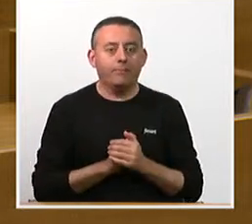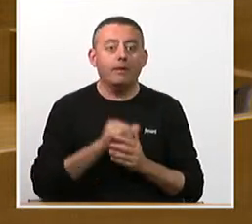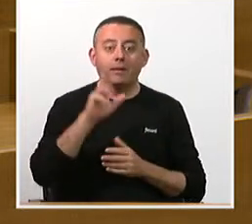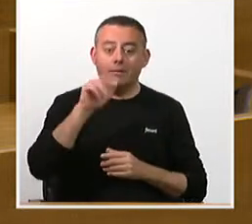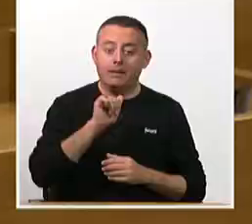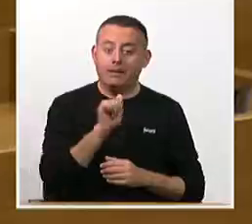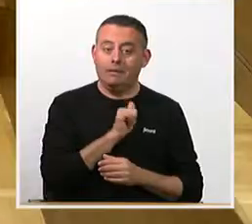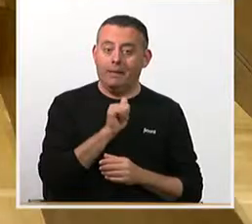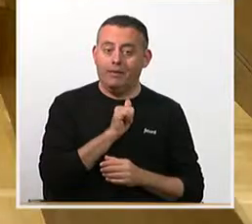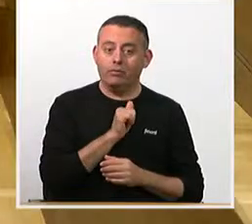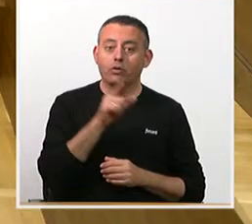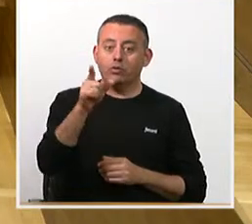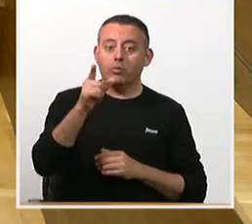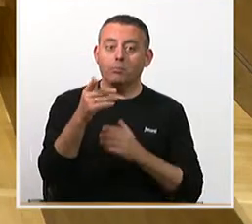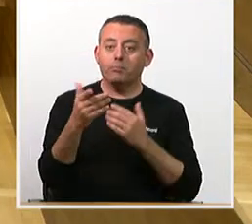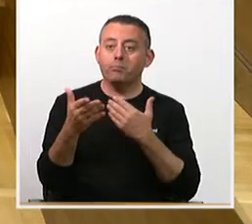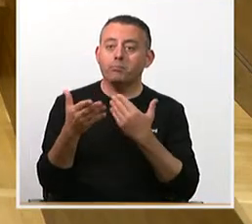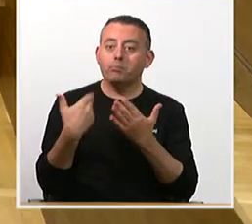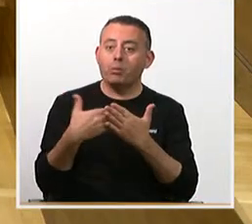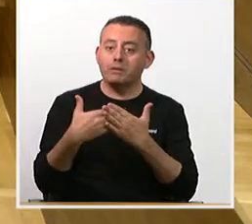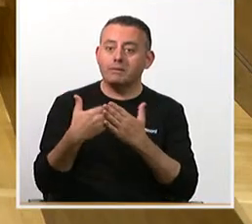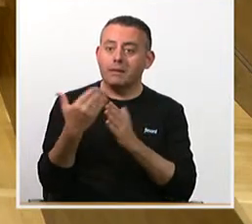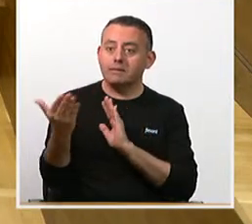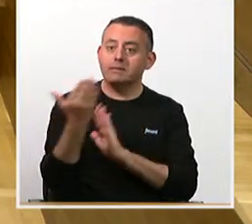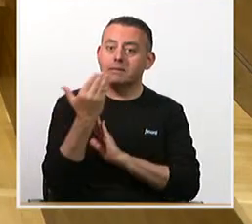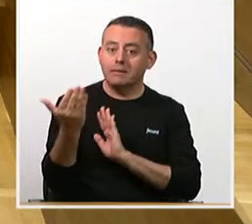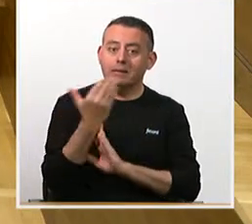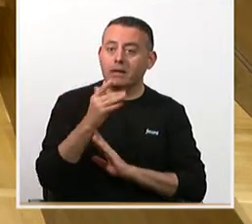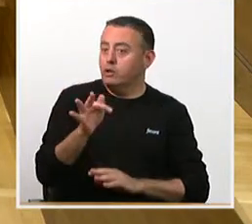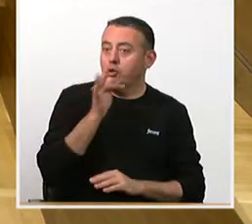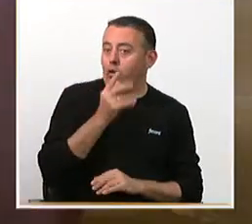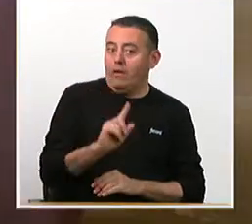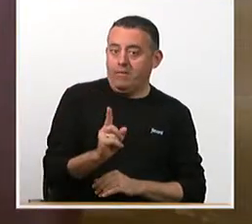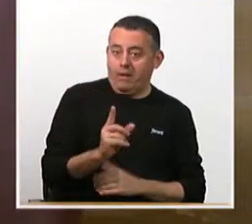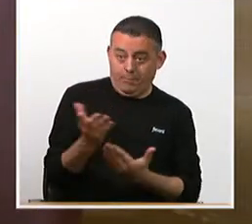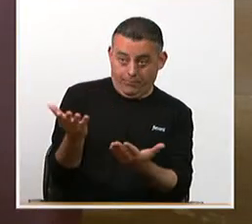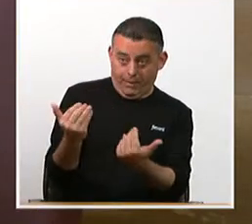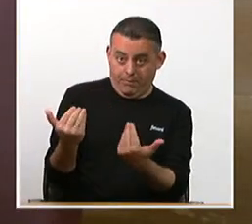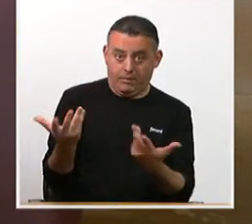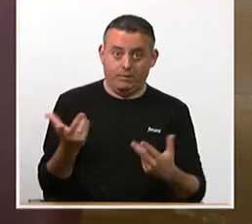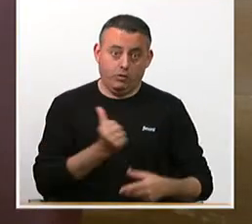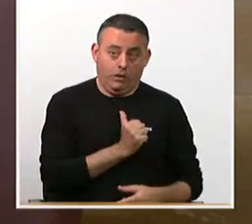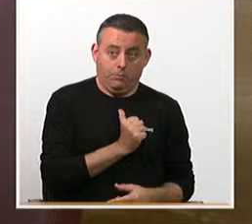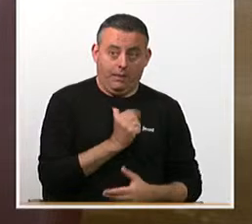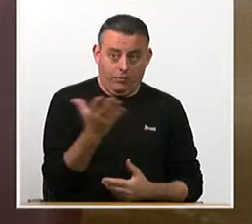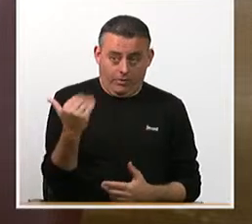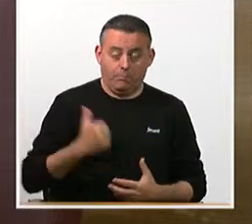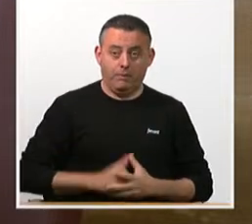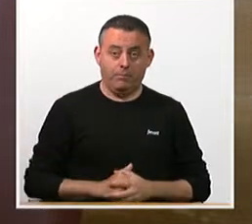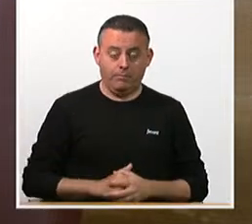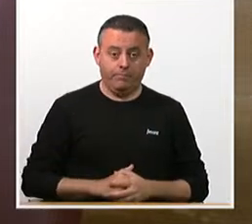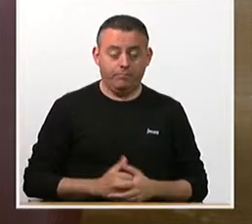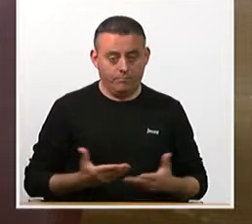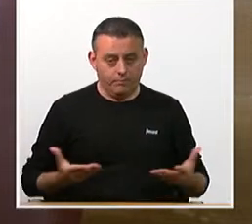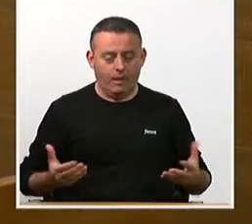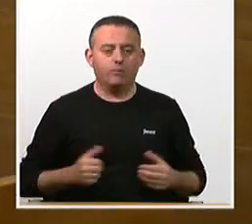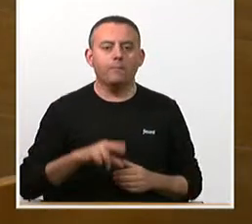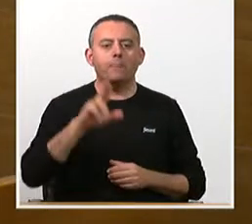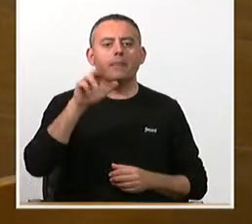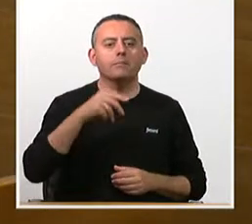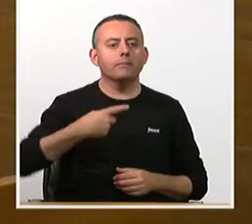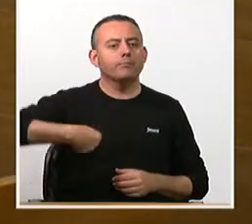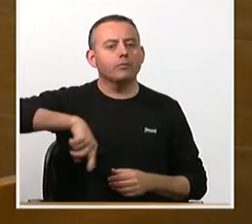sus propuestas Yo le doy la bienvenida a participar y a colaborar por supuesto en medio natural vamos a apostar por la gestión forestal